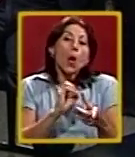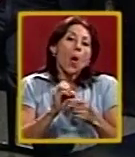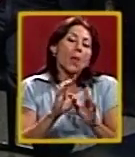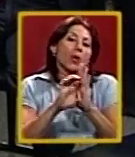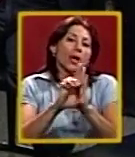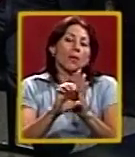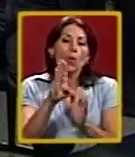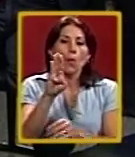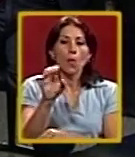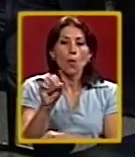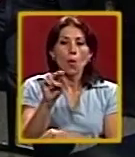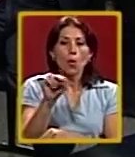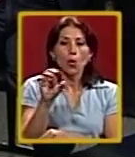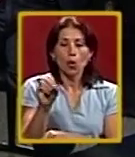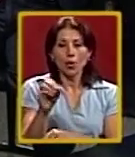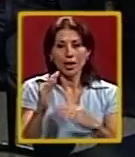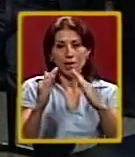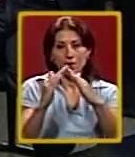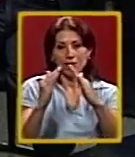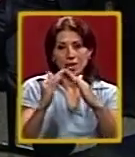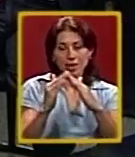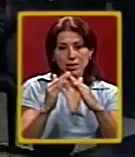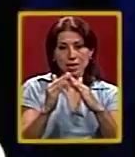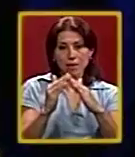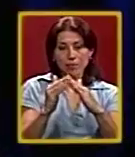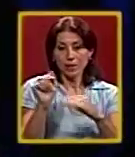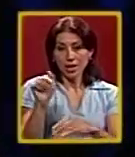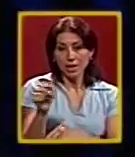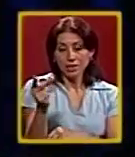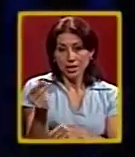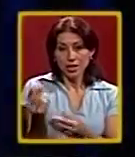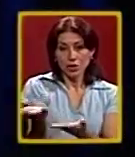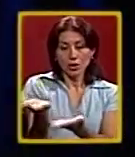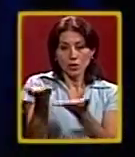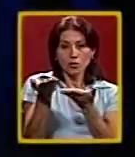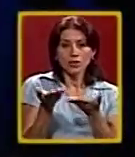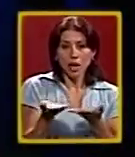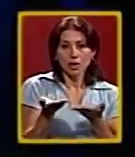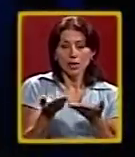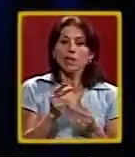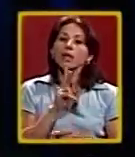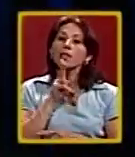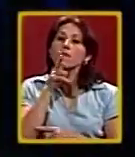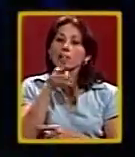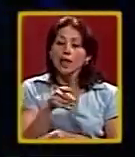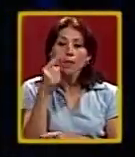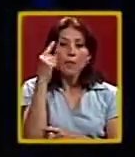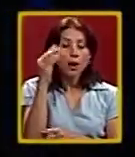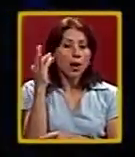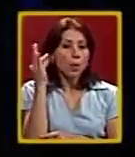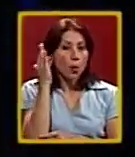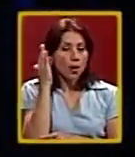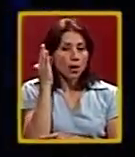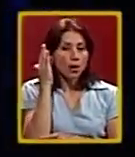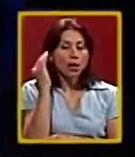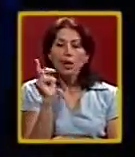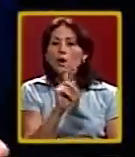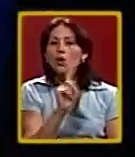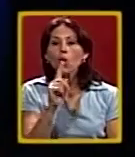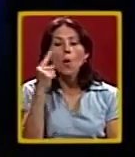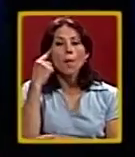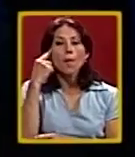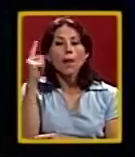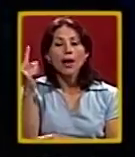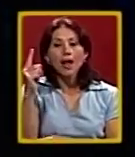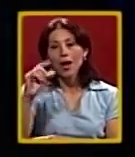de la vivienda que nos dan es para, de veras, es para la mujer y no para